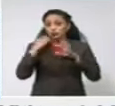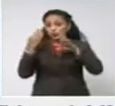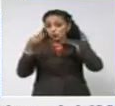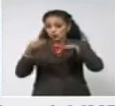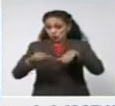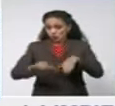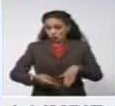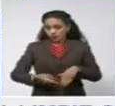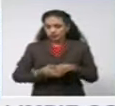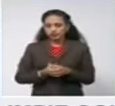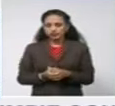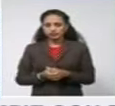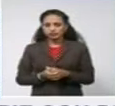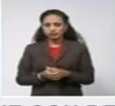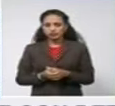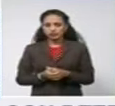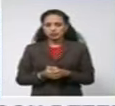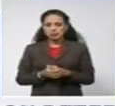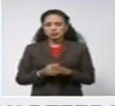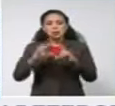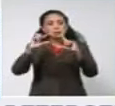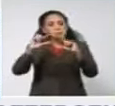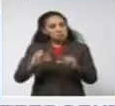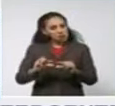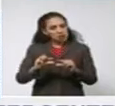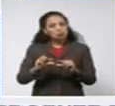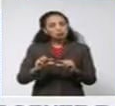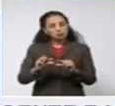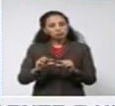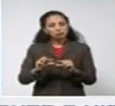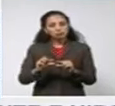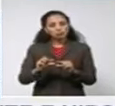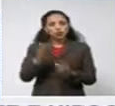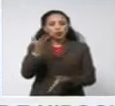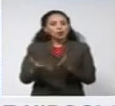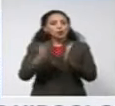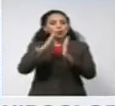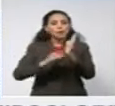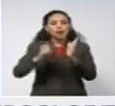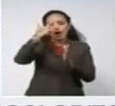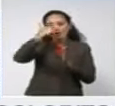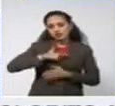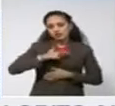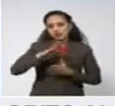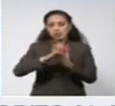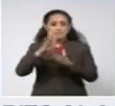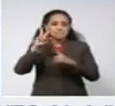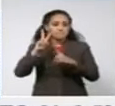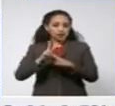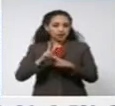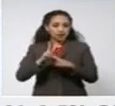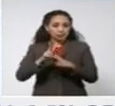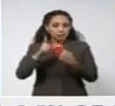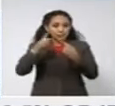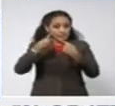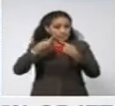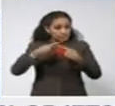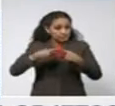aunque inferior a las de abril, mayo, pero